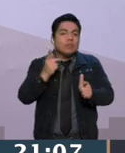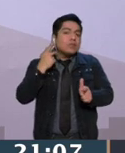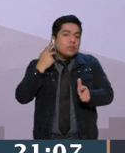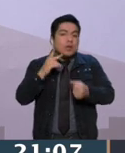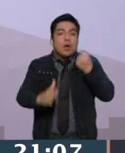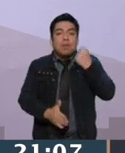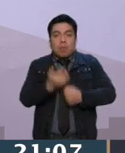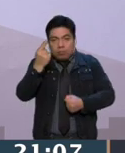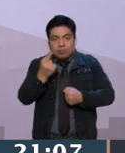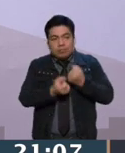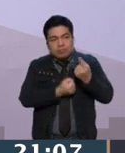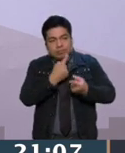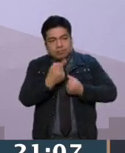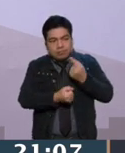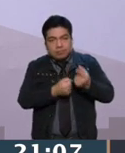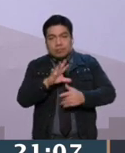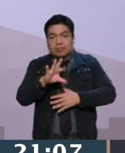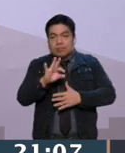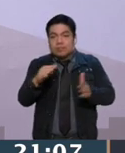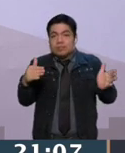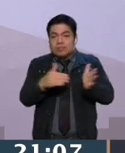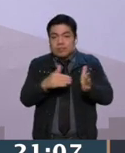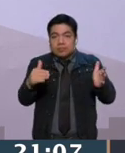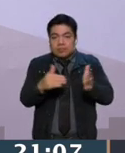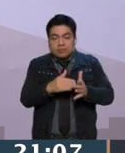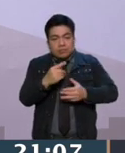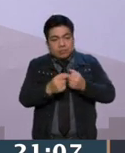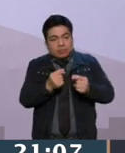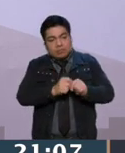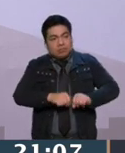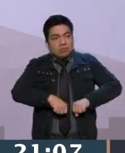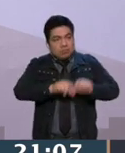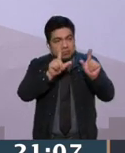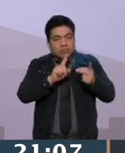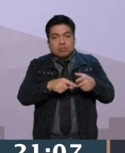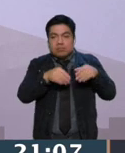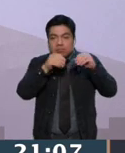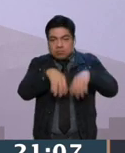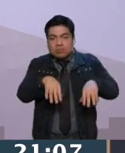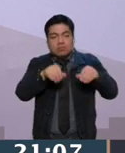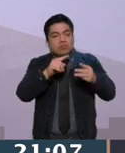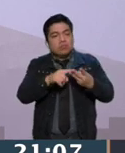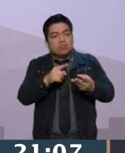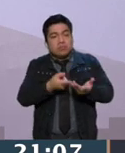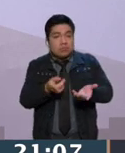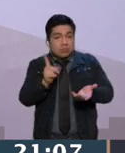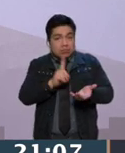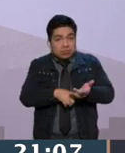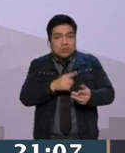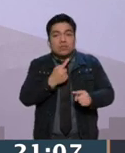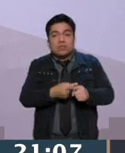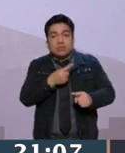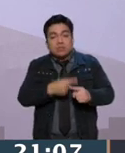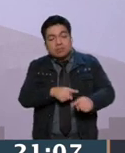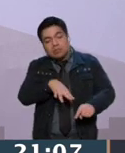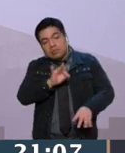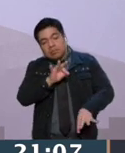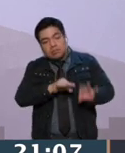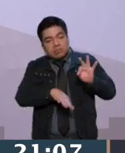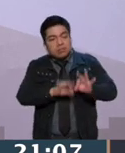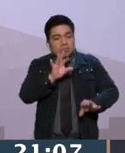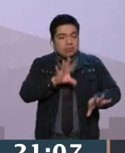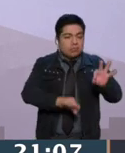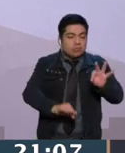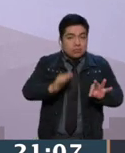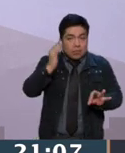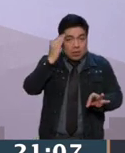omisión de reportes de gasto por más de 40 millones de pesos en espectaculares, bardas y mantas en el proceso interno para elegir a quien ocuparía la titularidad